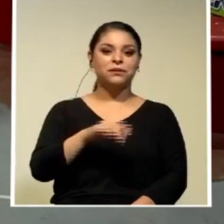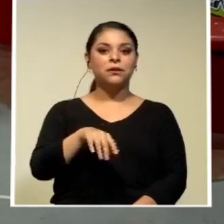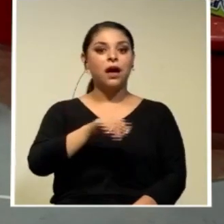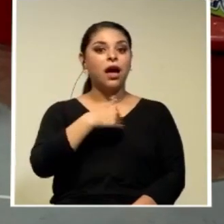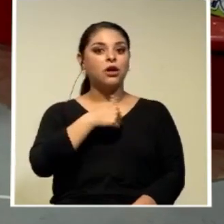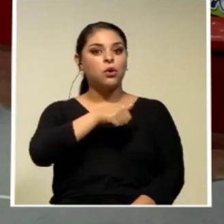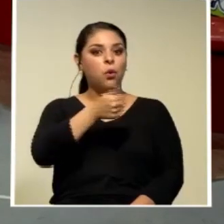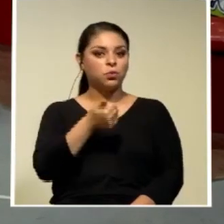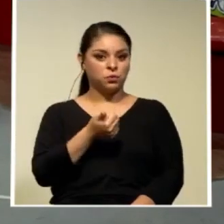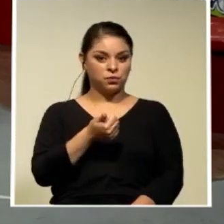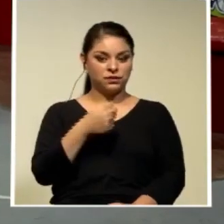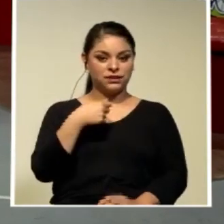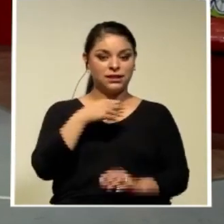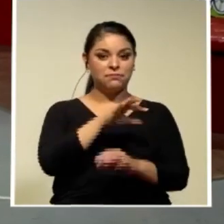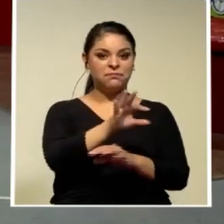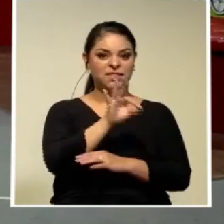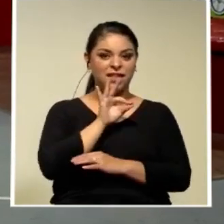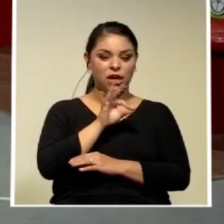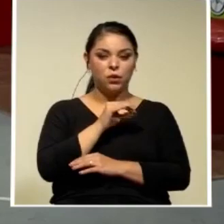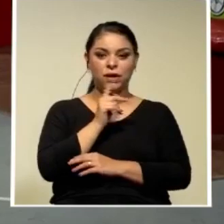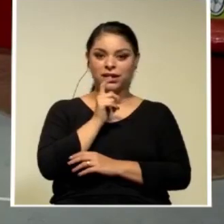será? Que es él